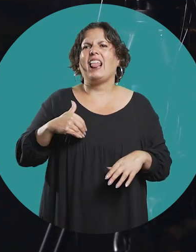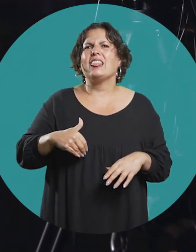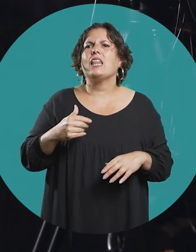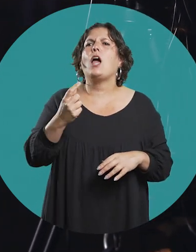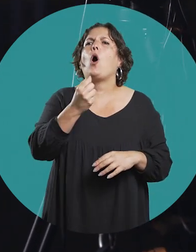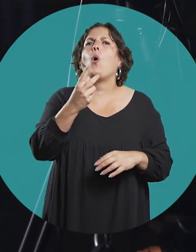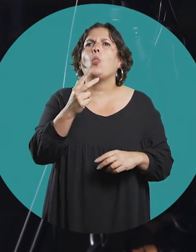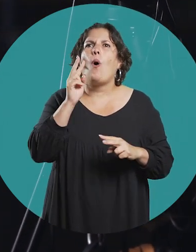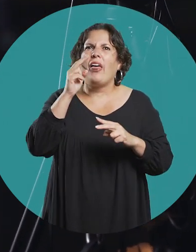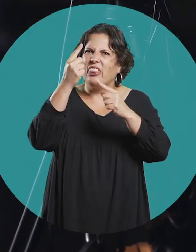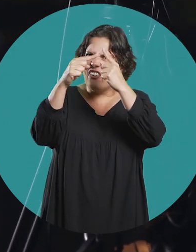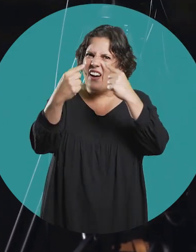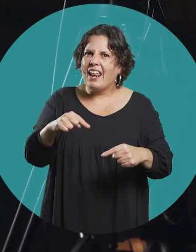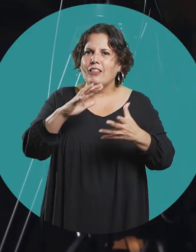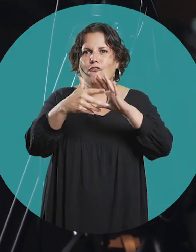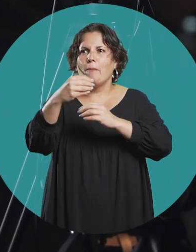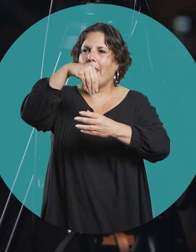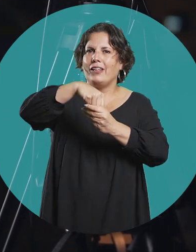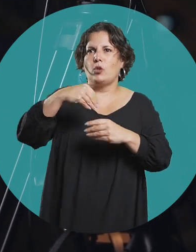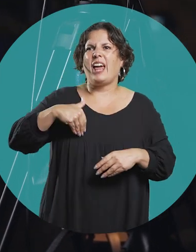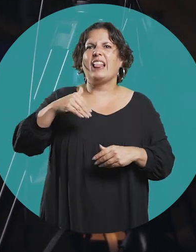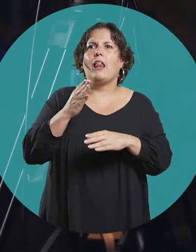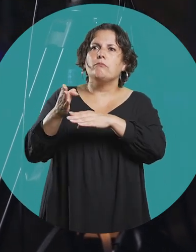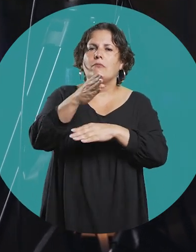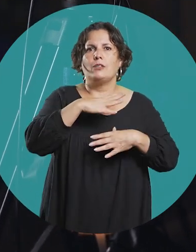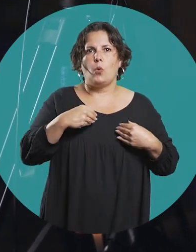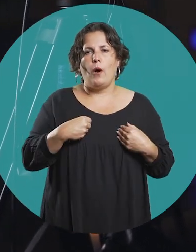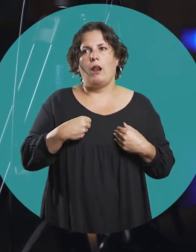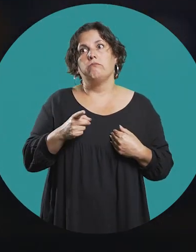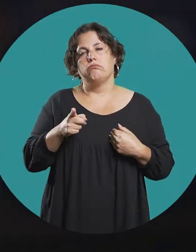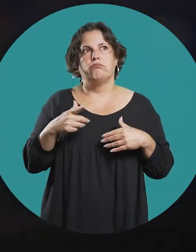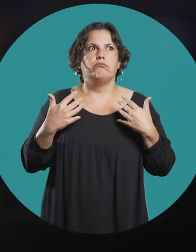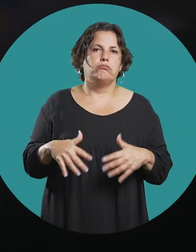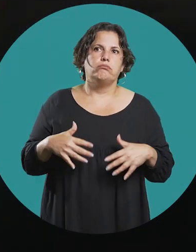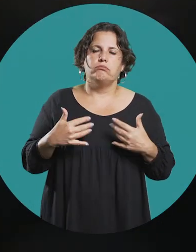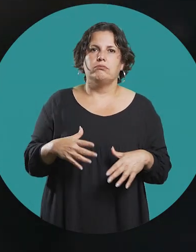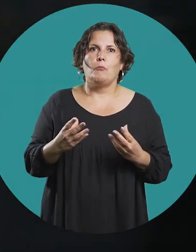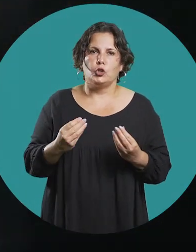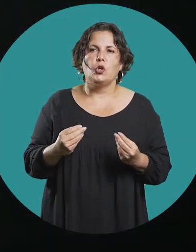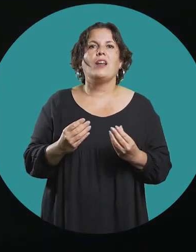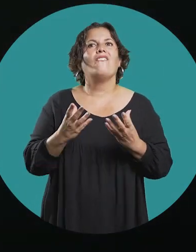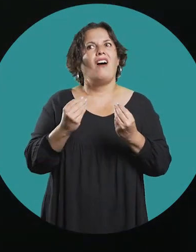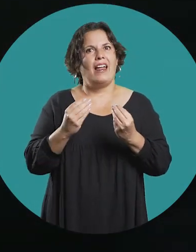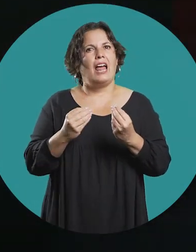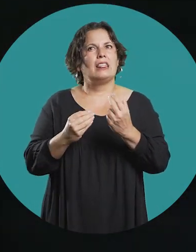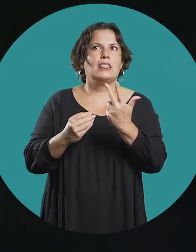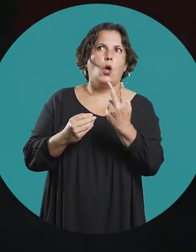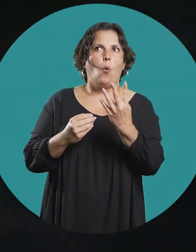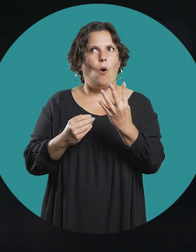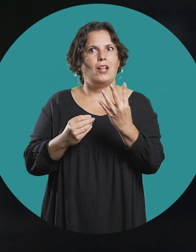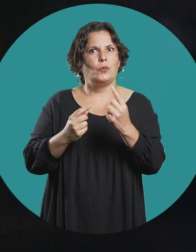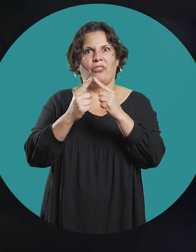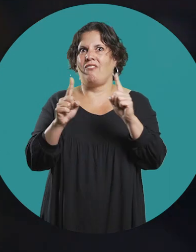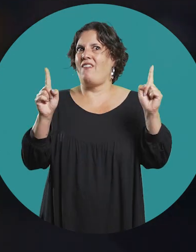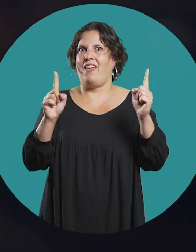¿Cuántas argentinas encontraste recorriendo esas escuelas? Montones. Varias, por lo menos 3 o 4 muy,